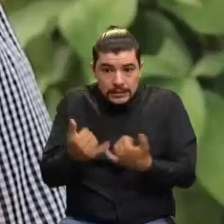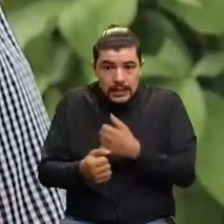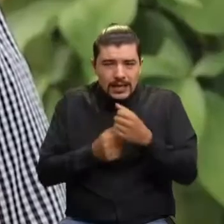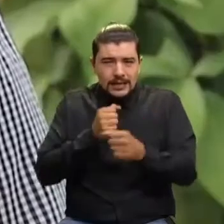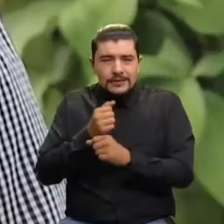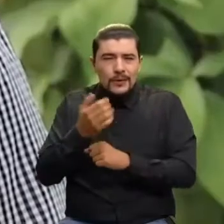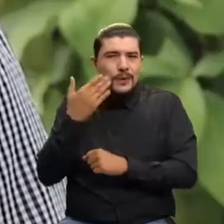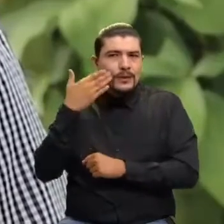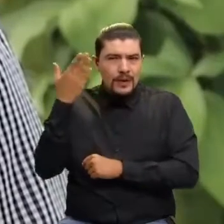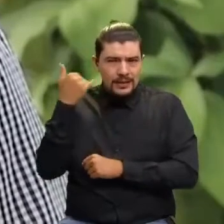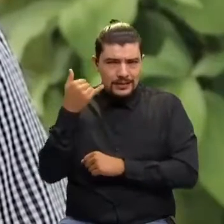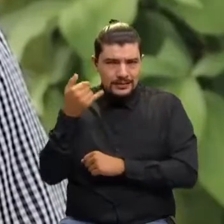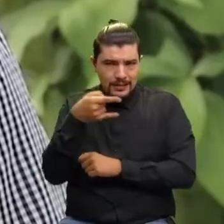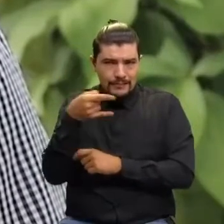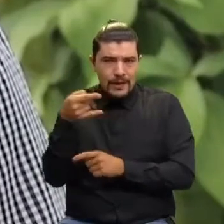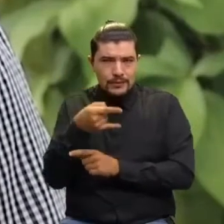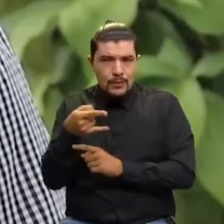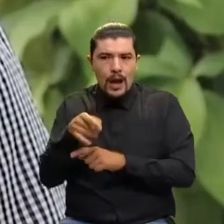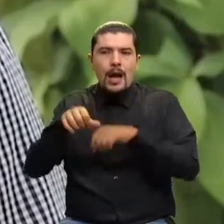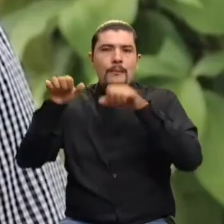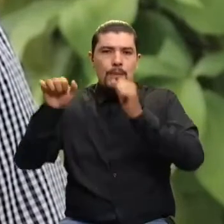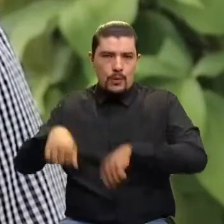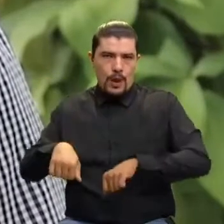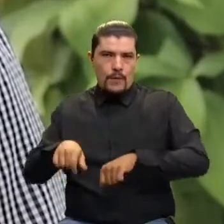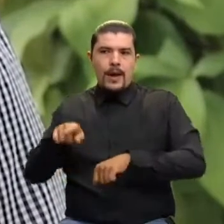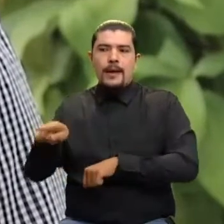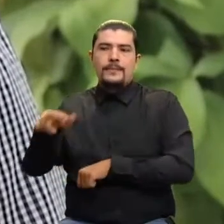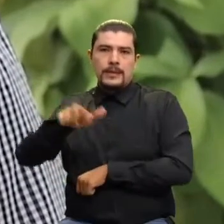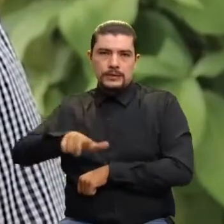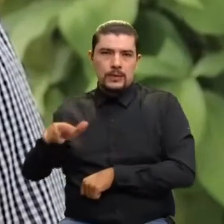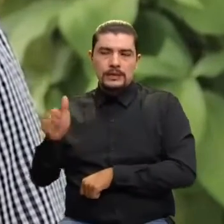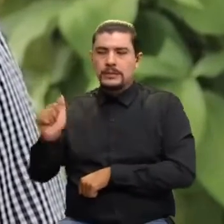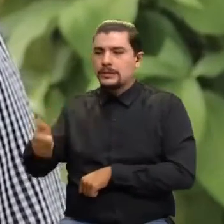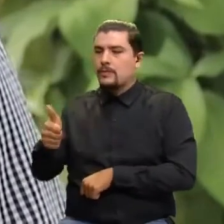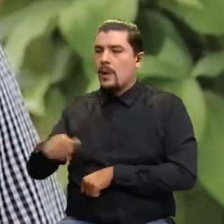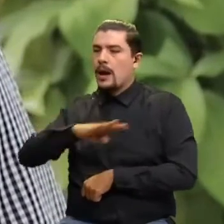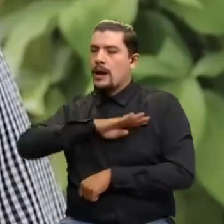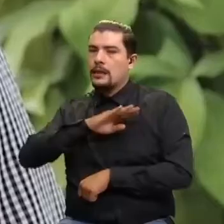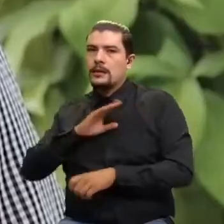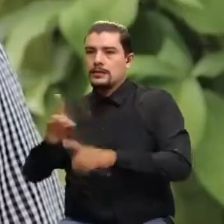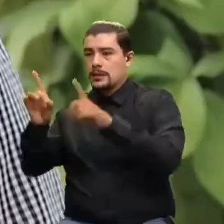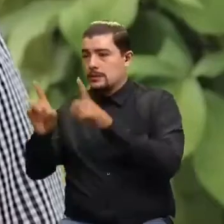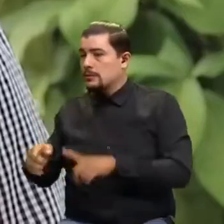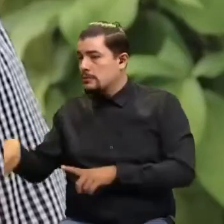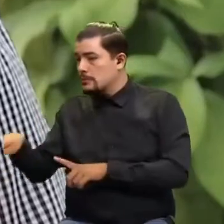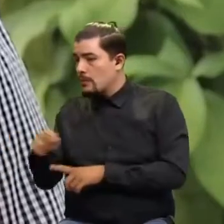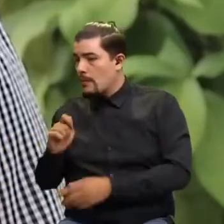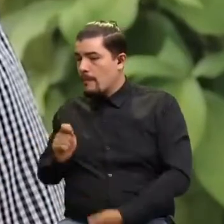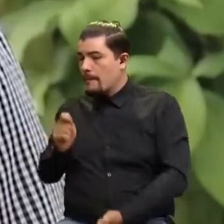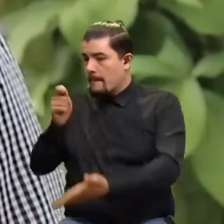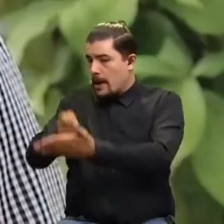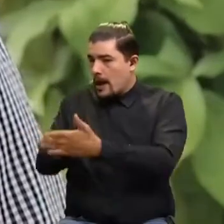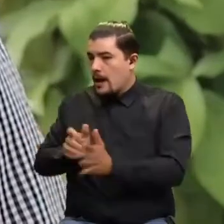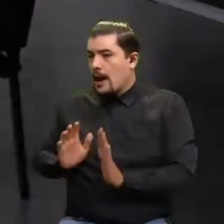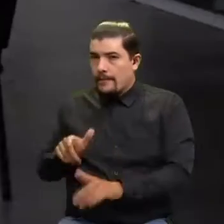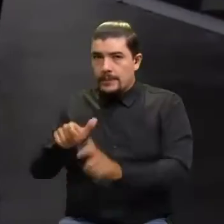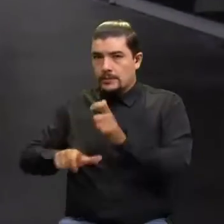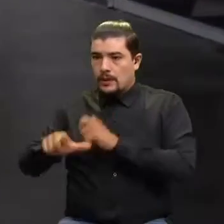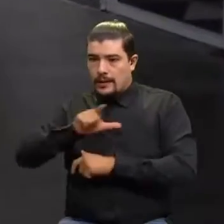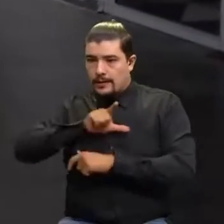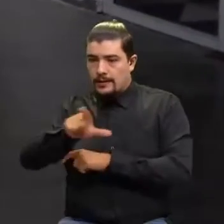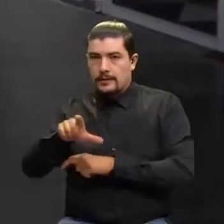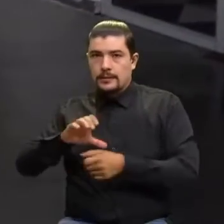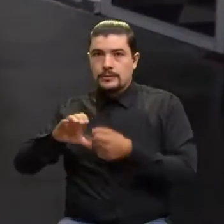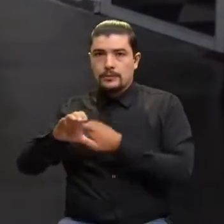en marzo de este año, aprobó y dio la facultad a los alcaldes para que pagaran los honorarios de los ediles.